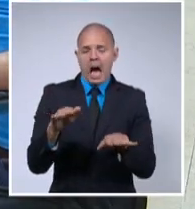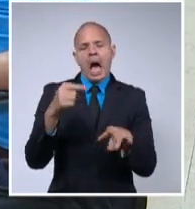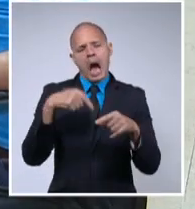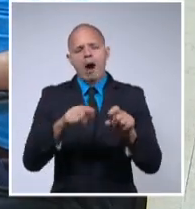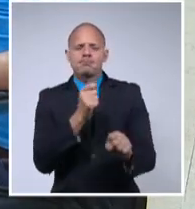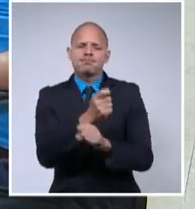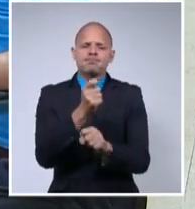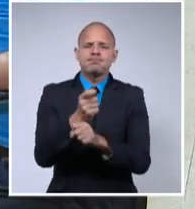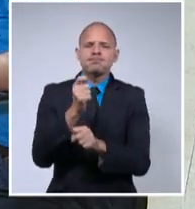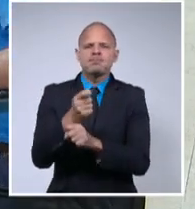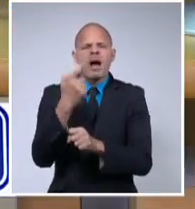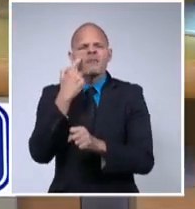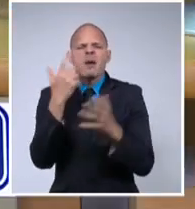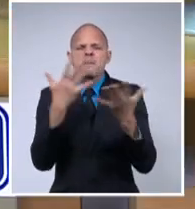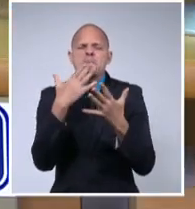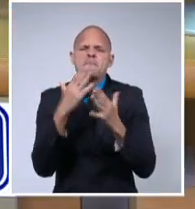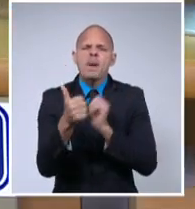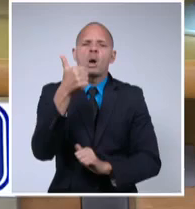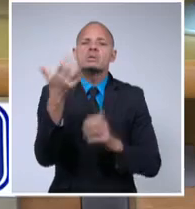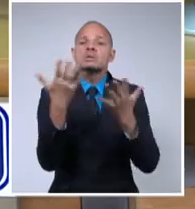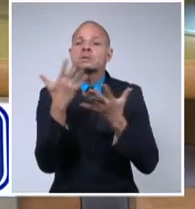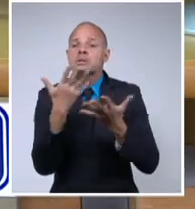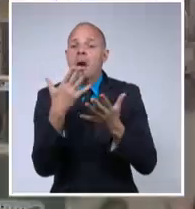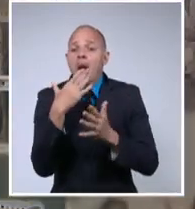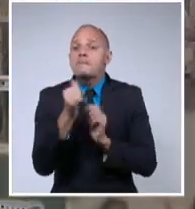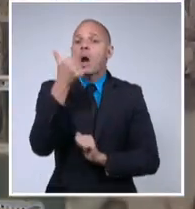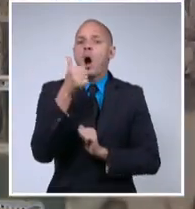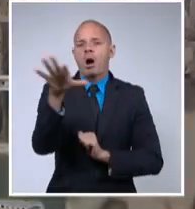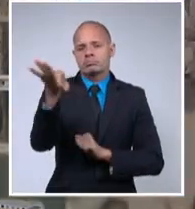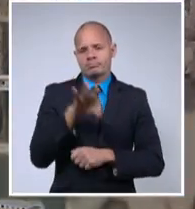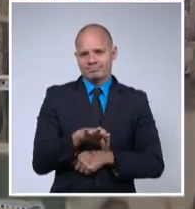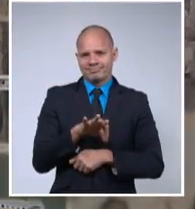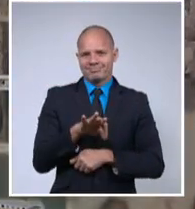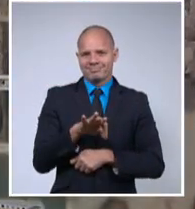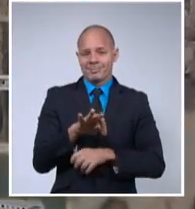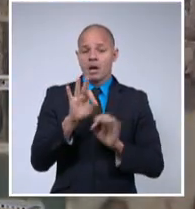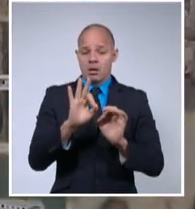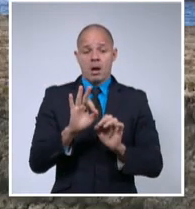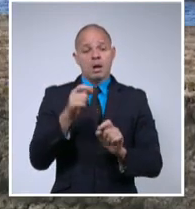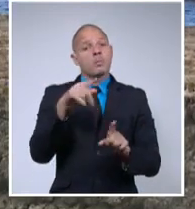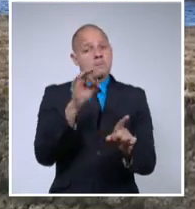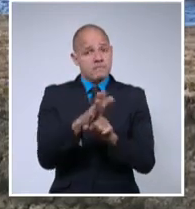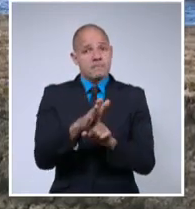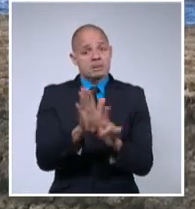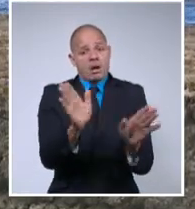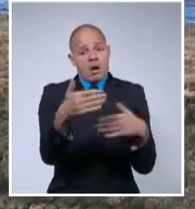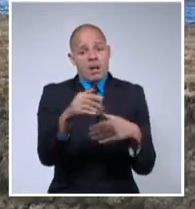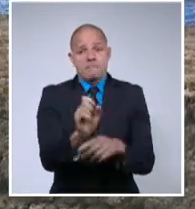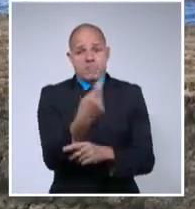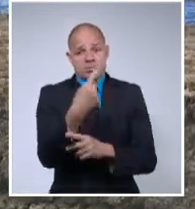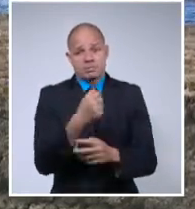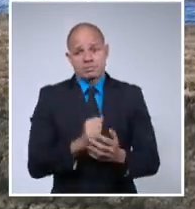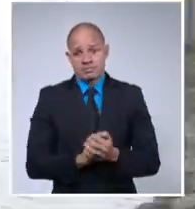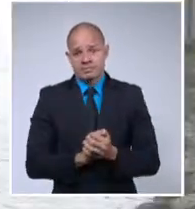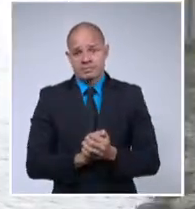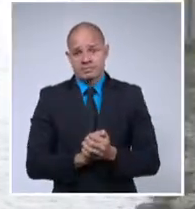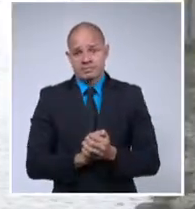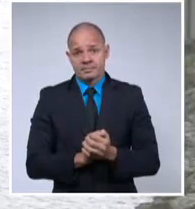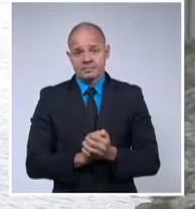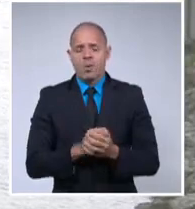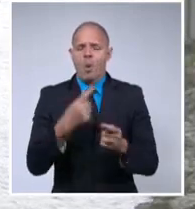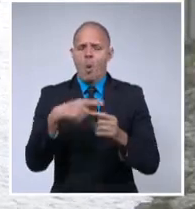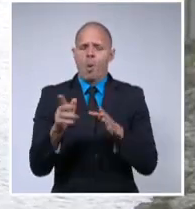operadores con vista a la puesta en marcha, a la operación del primer bloque de 200 megawatts. El canal para